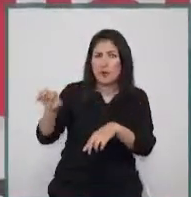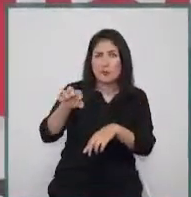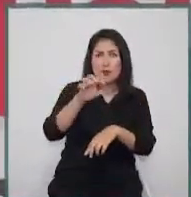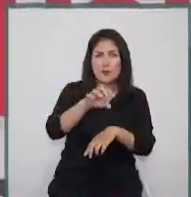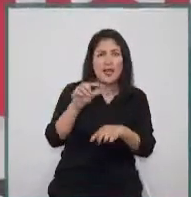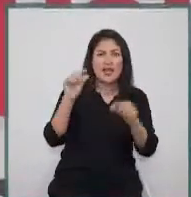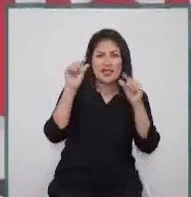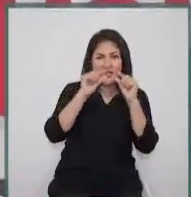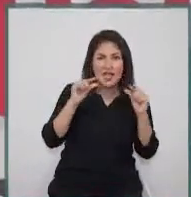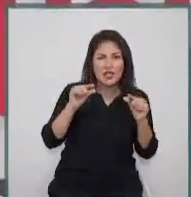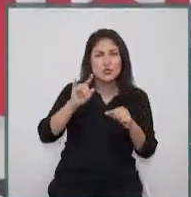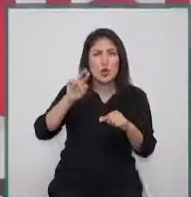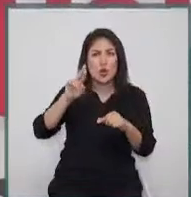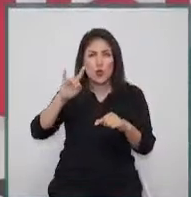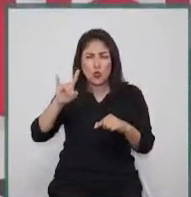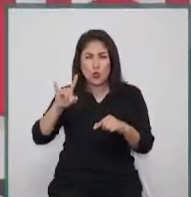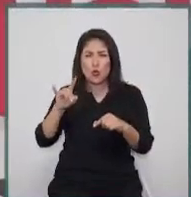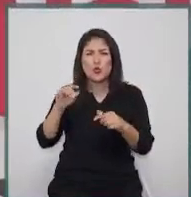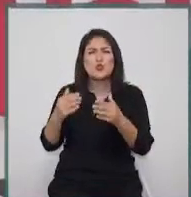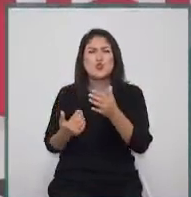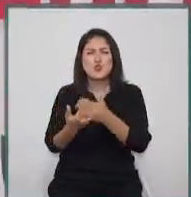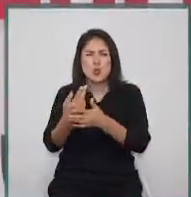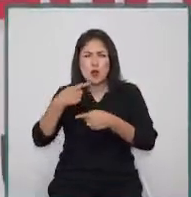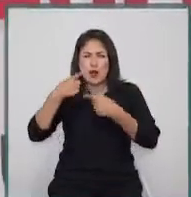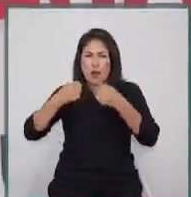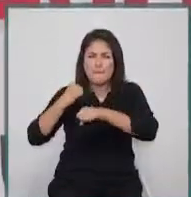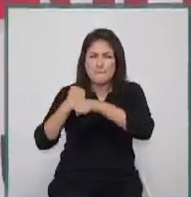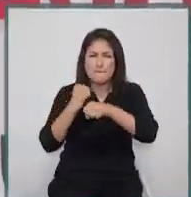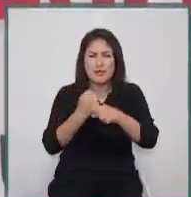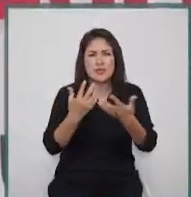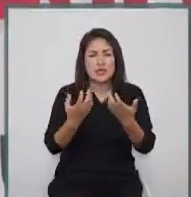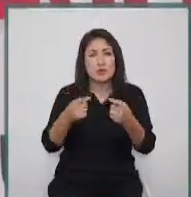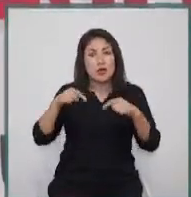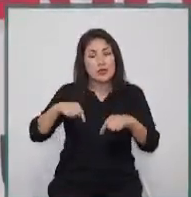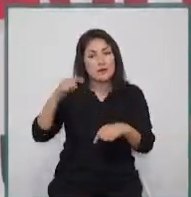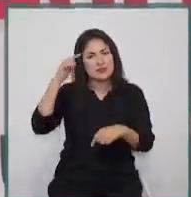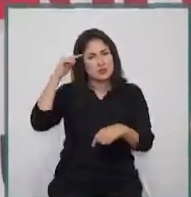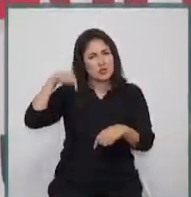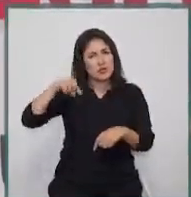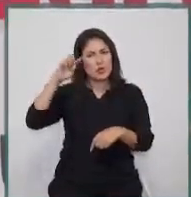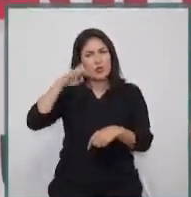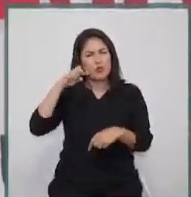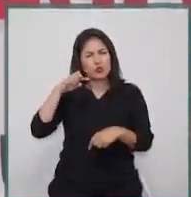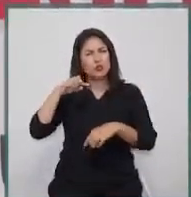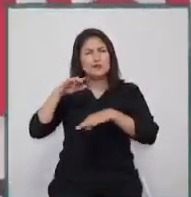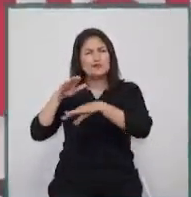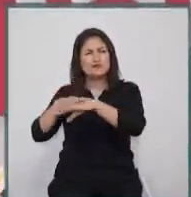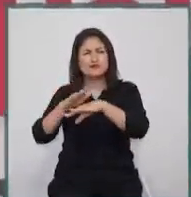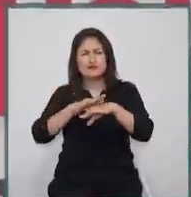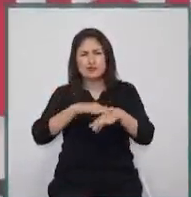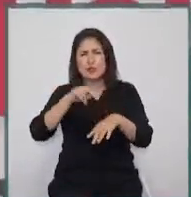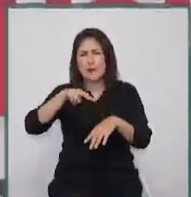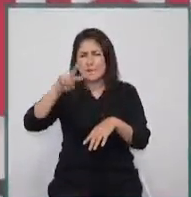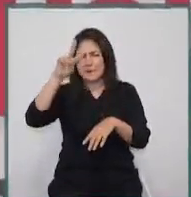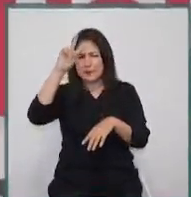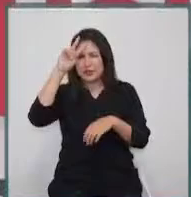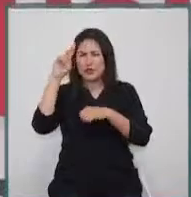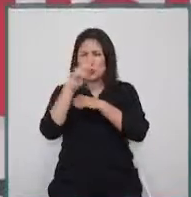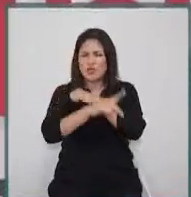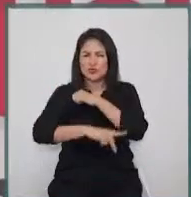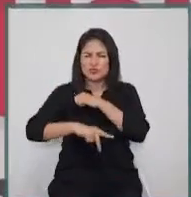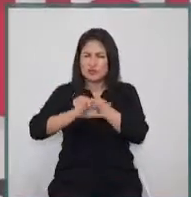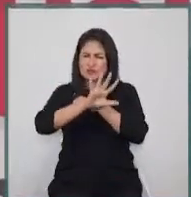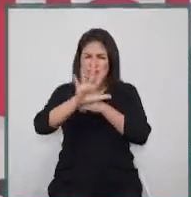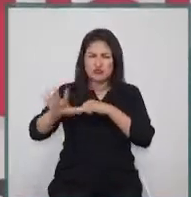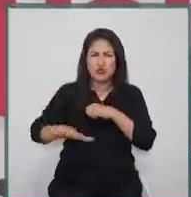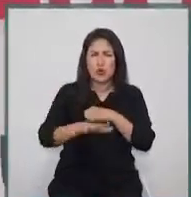aymara, quechua y también el uro, que está en proceso de revitalización, creo que es importante que desde Puno demos un mensaje a nivel nacional referido al tema de